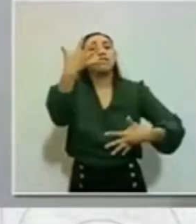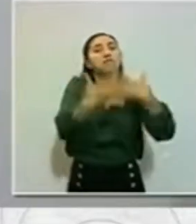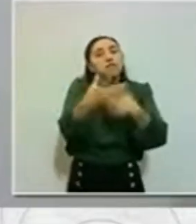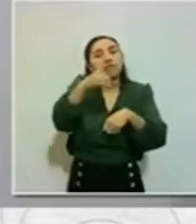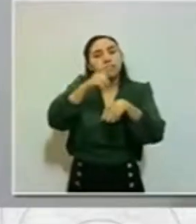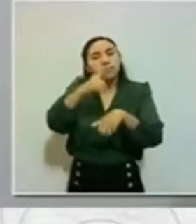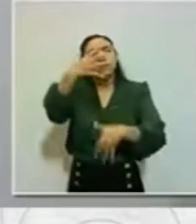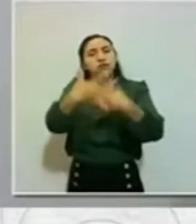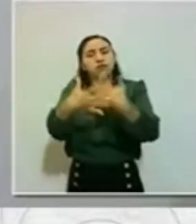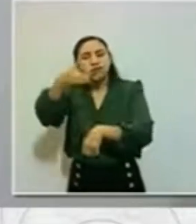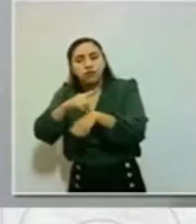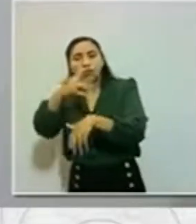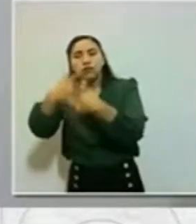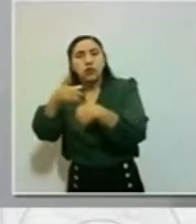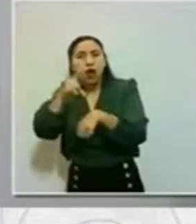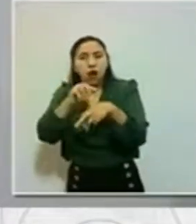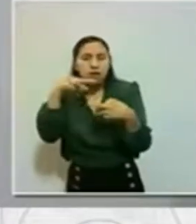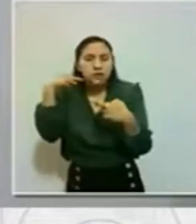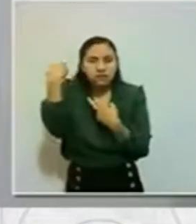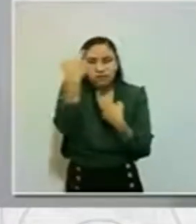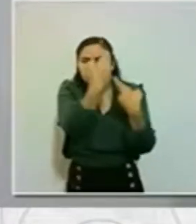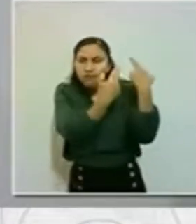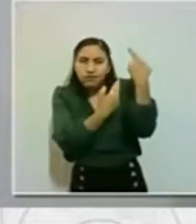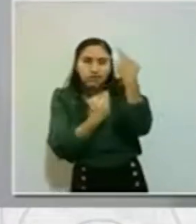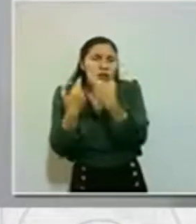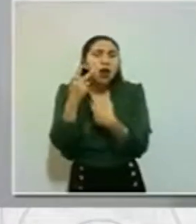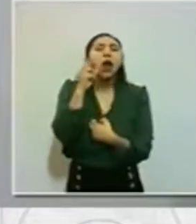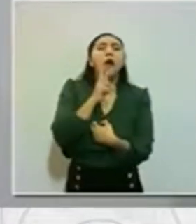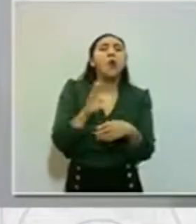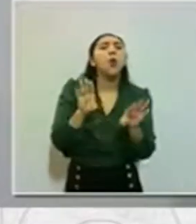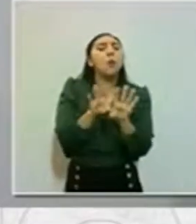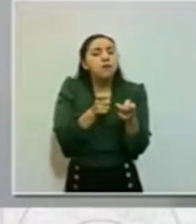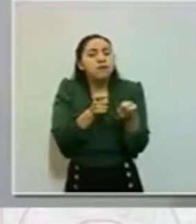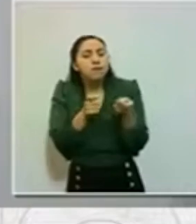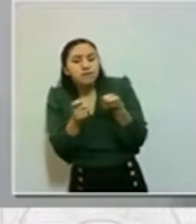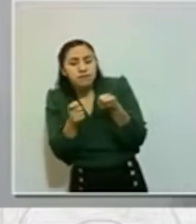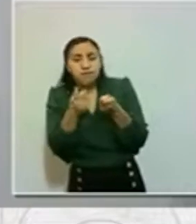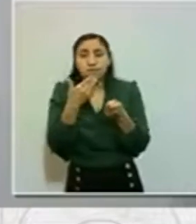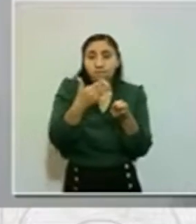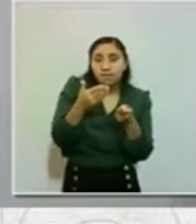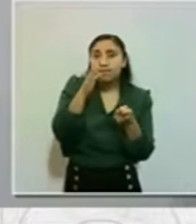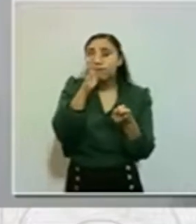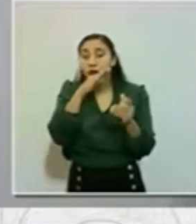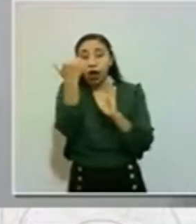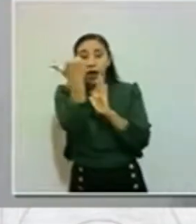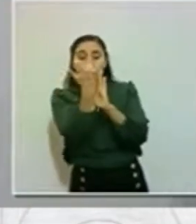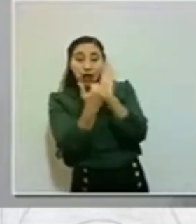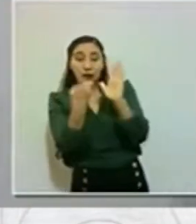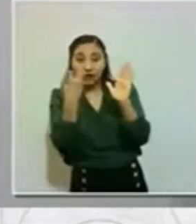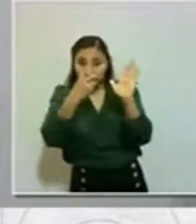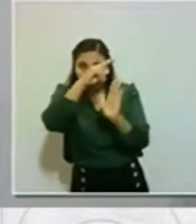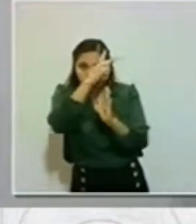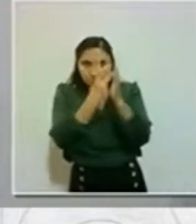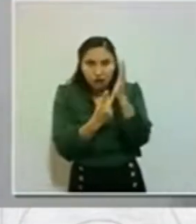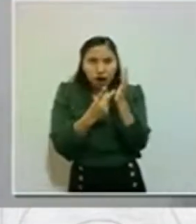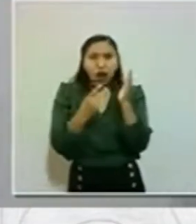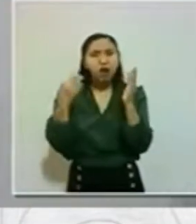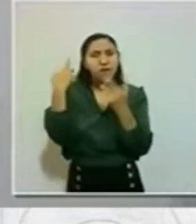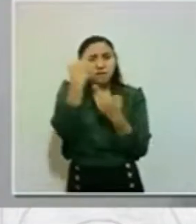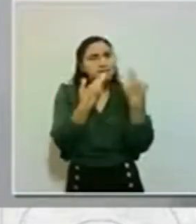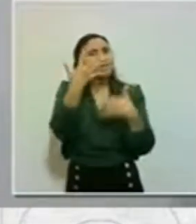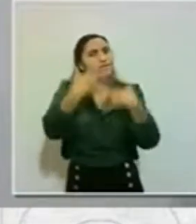para que aterrice y se cumpla puntualmente con lo que se está planeando